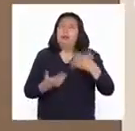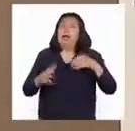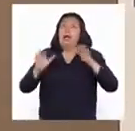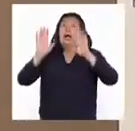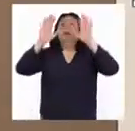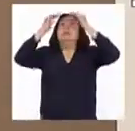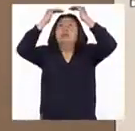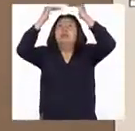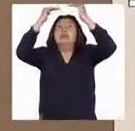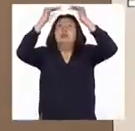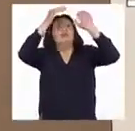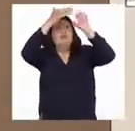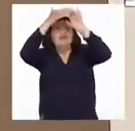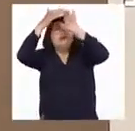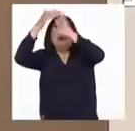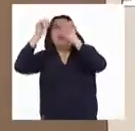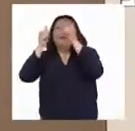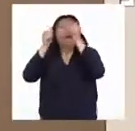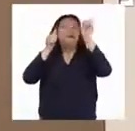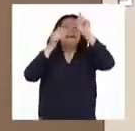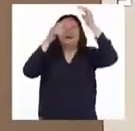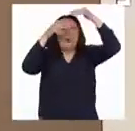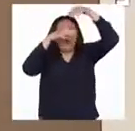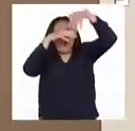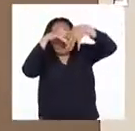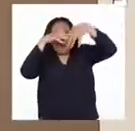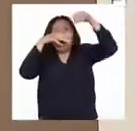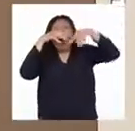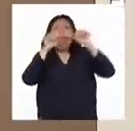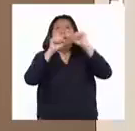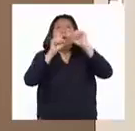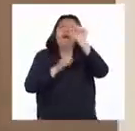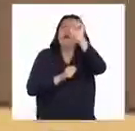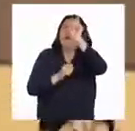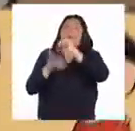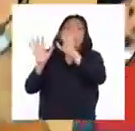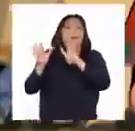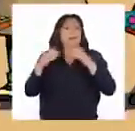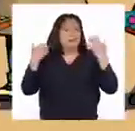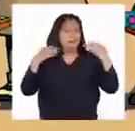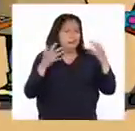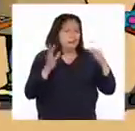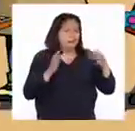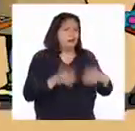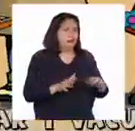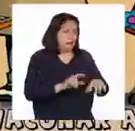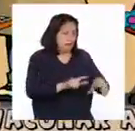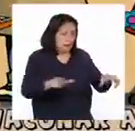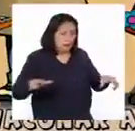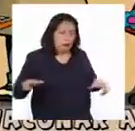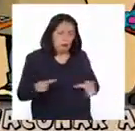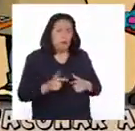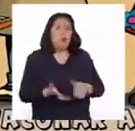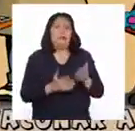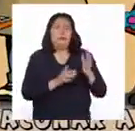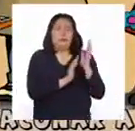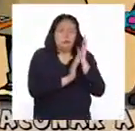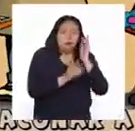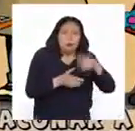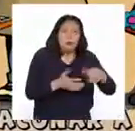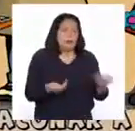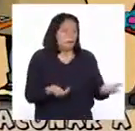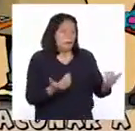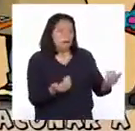bien todo el techo y las paredes, para que el frío no entre por ningún hueco. Hemos cubierto el espacio donde duermen nuestros